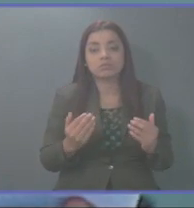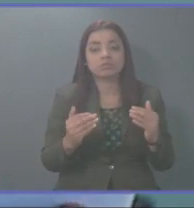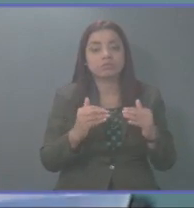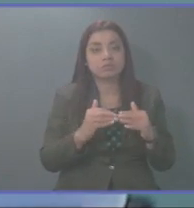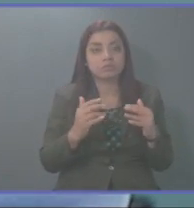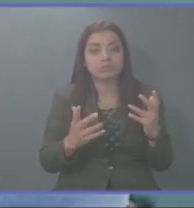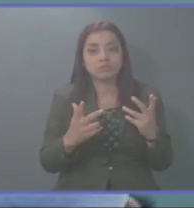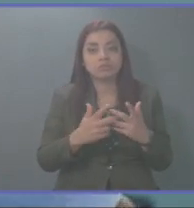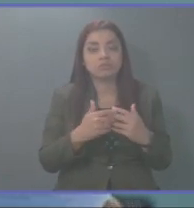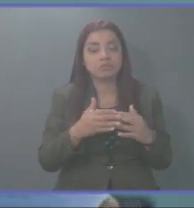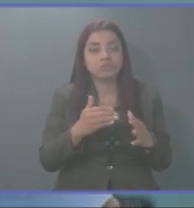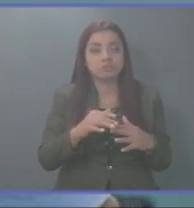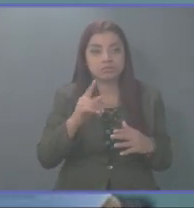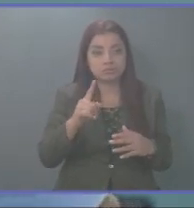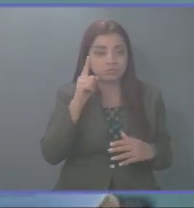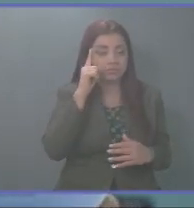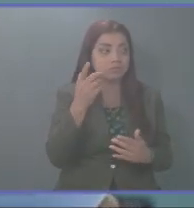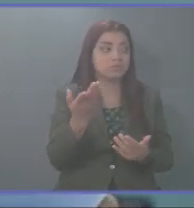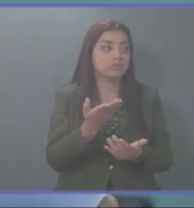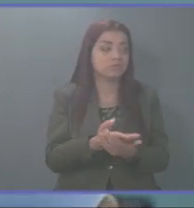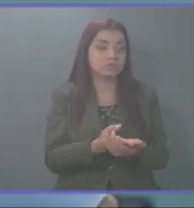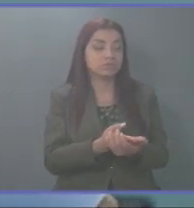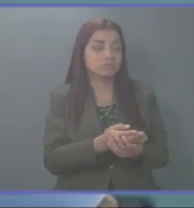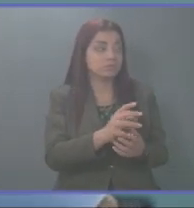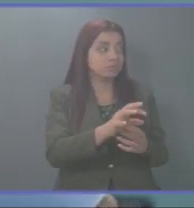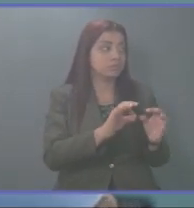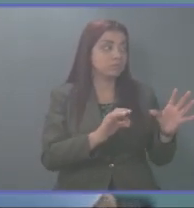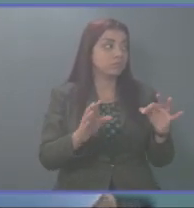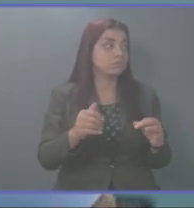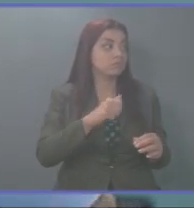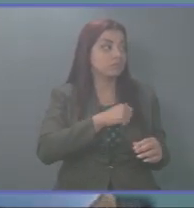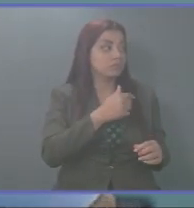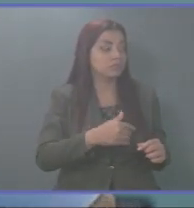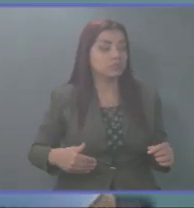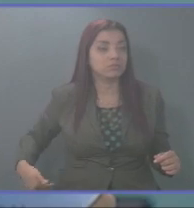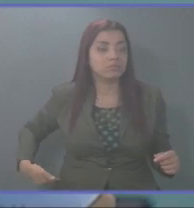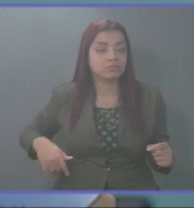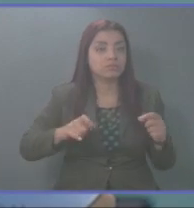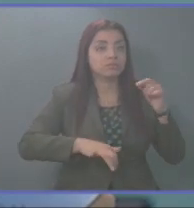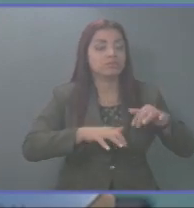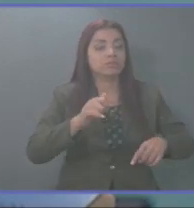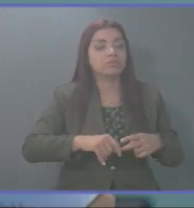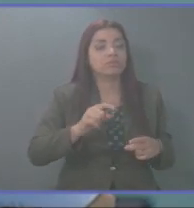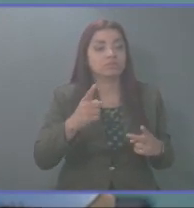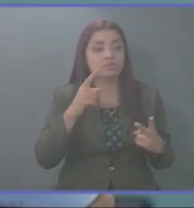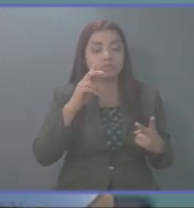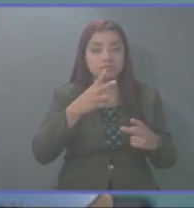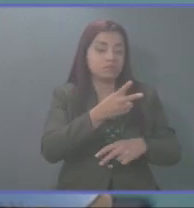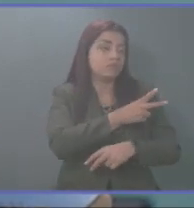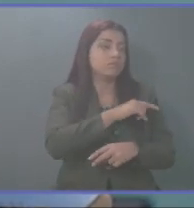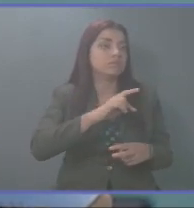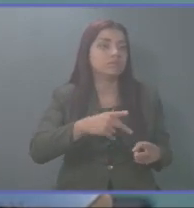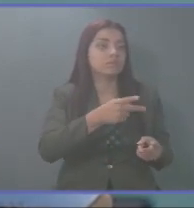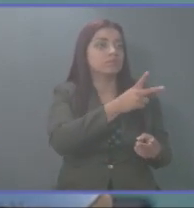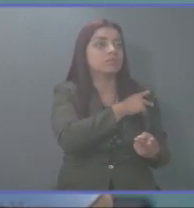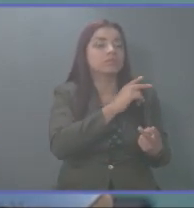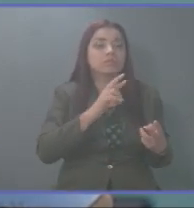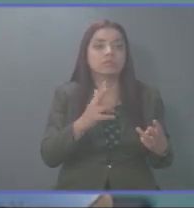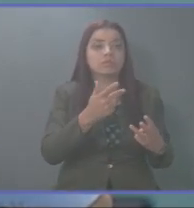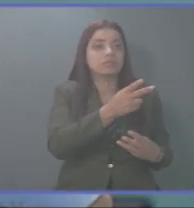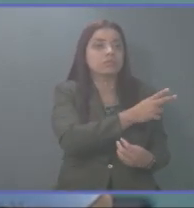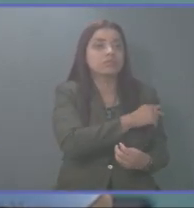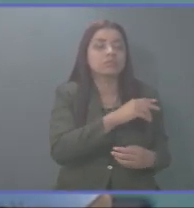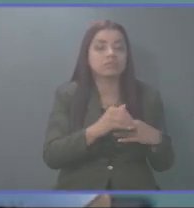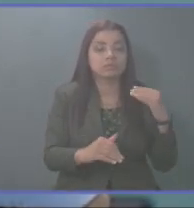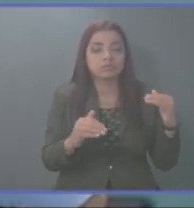equitativamente entre las propuestas los cargos de presidente, secretario, primer vocal, segundo vocal y tercer vocal, con una asignación igualitaria